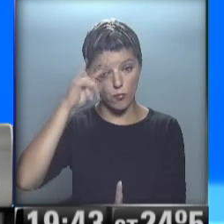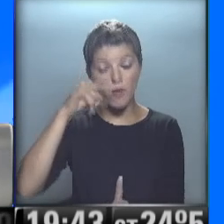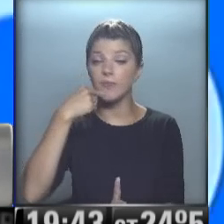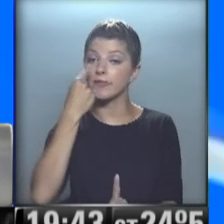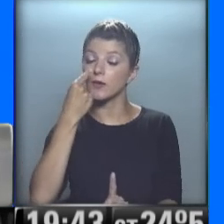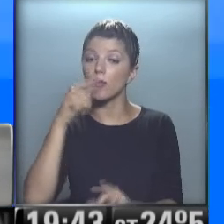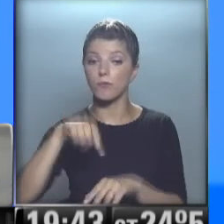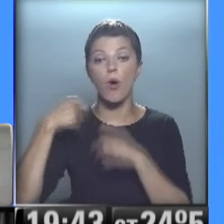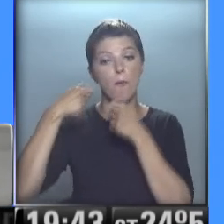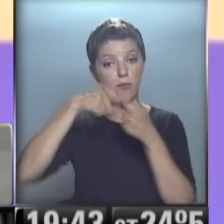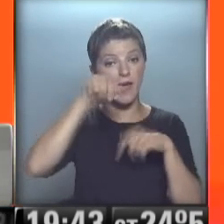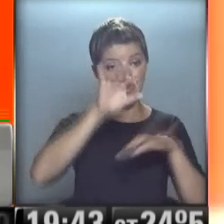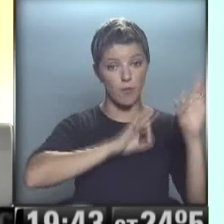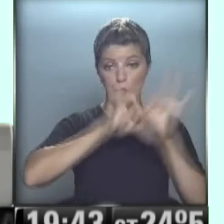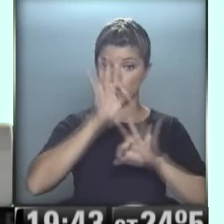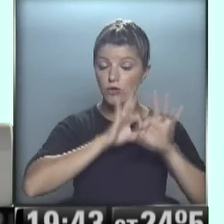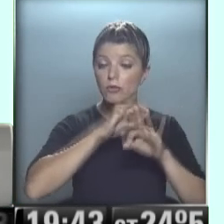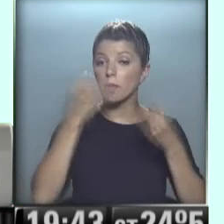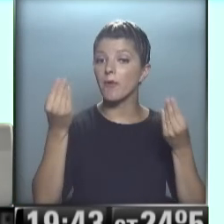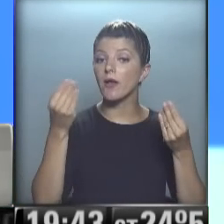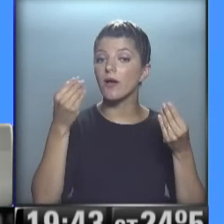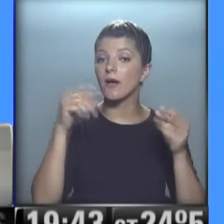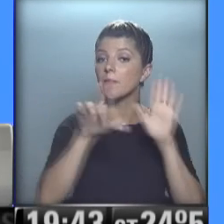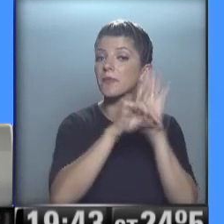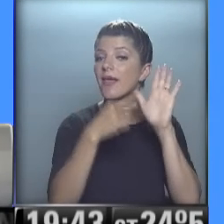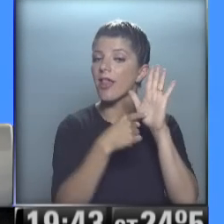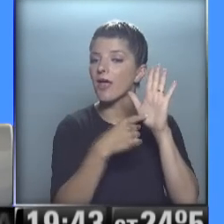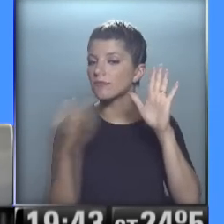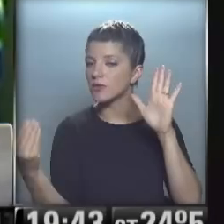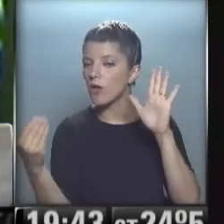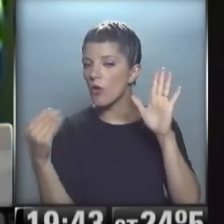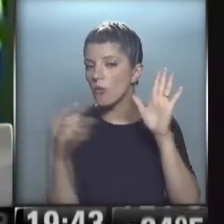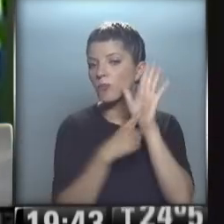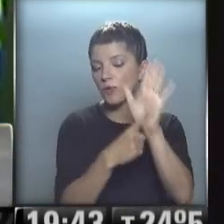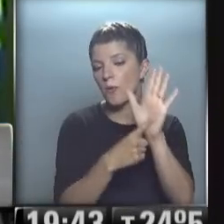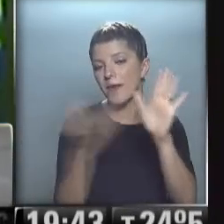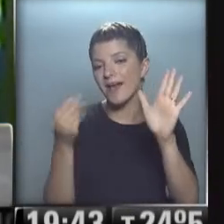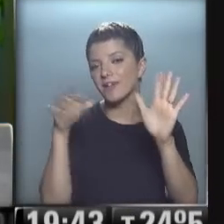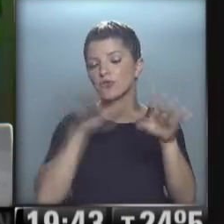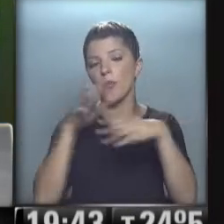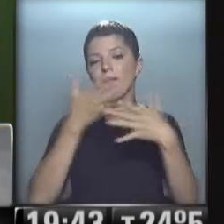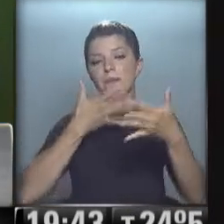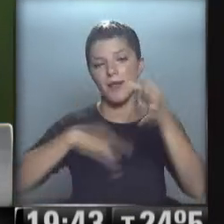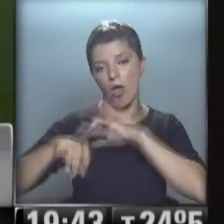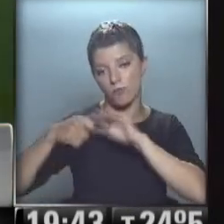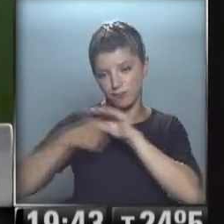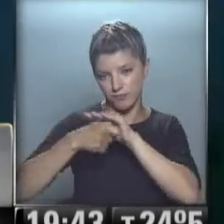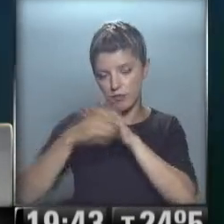respaldar públicamente la iniciativa, a la que consideró como una herramienta eficaz para terminar con el mercado negro.